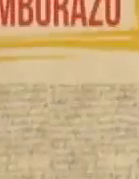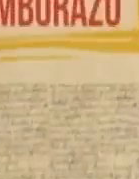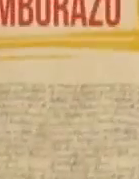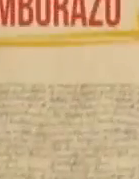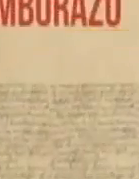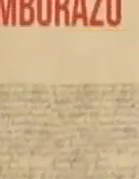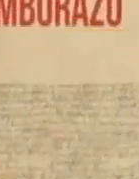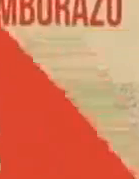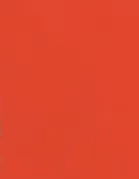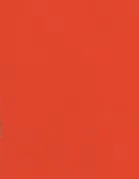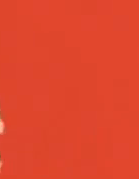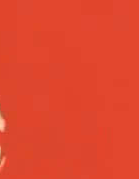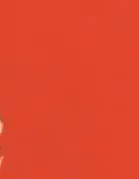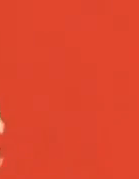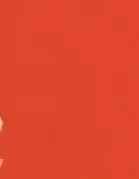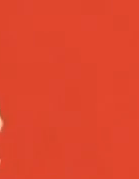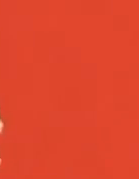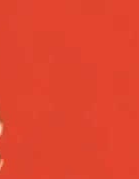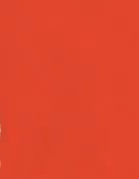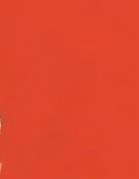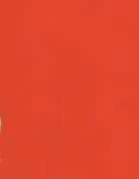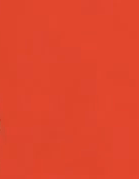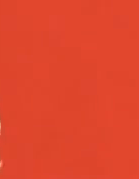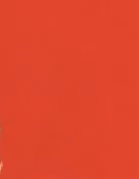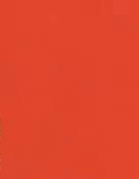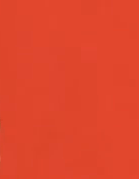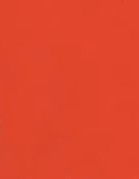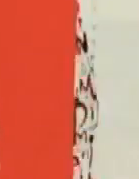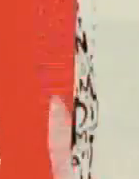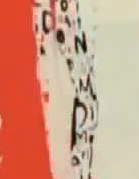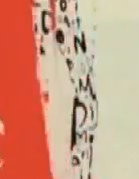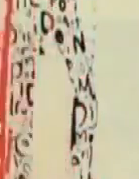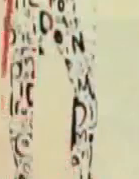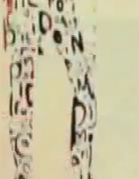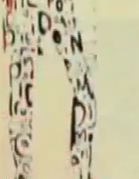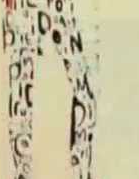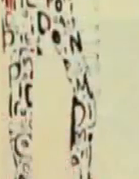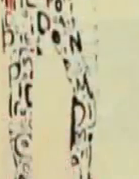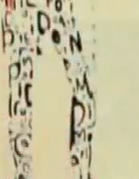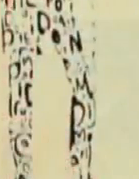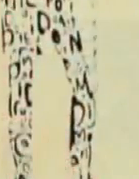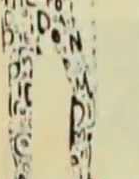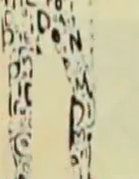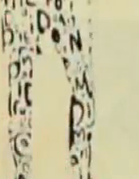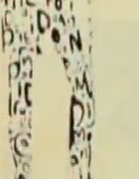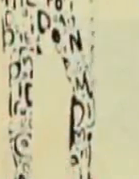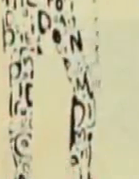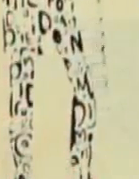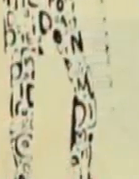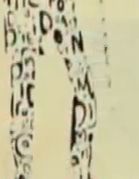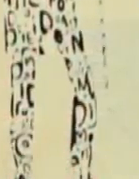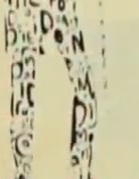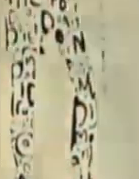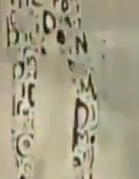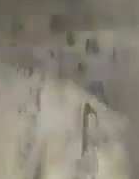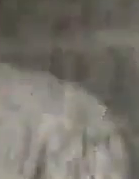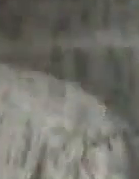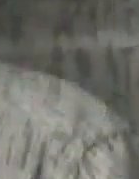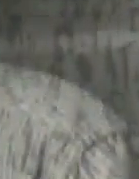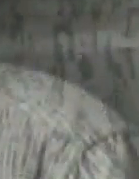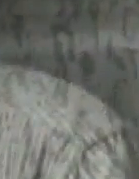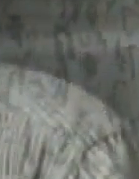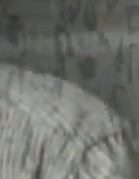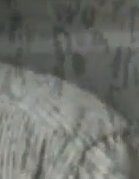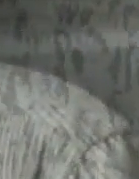Mi delirio sobre el Chimborazo, 15º Festival Mundial de Poesía. En tu rostro, la historia.